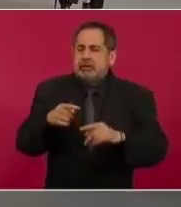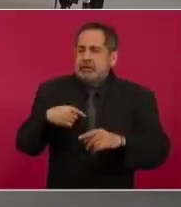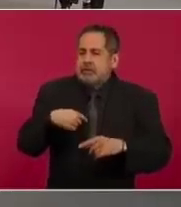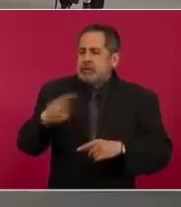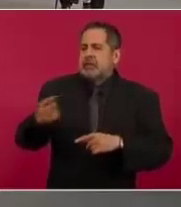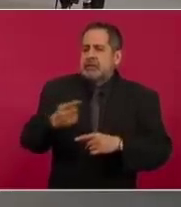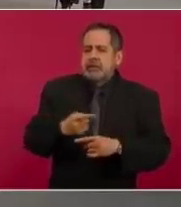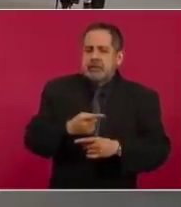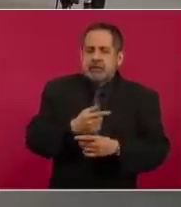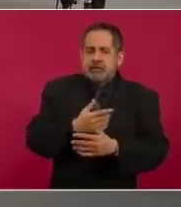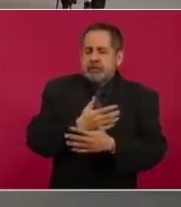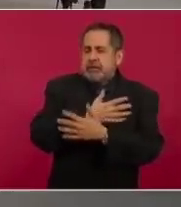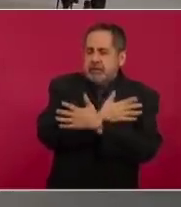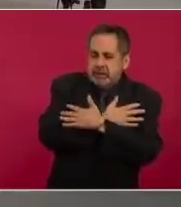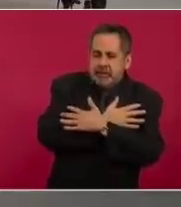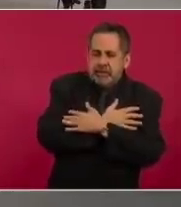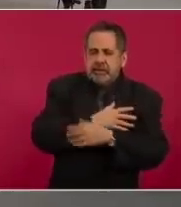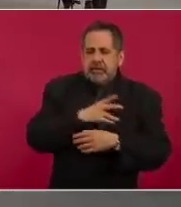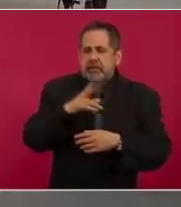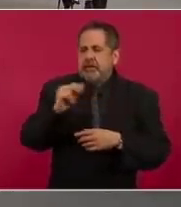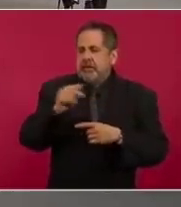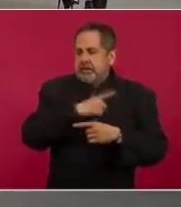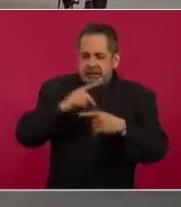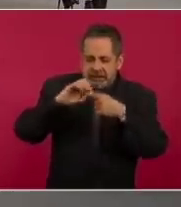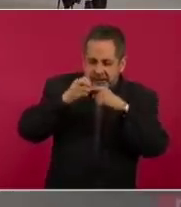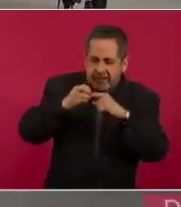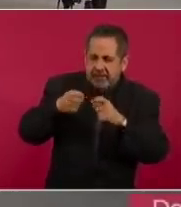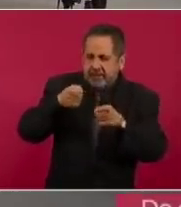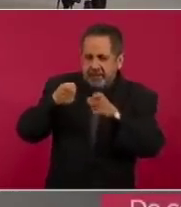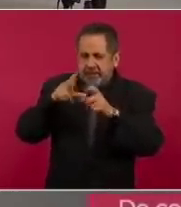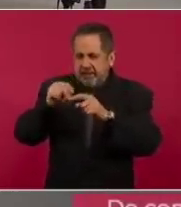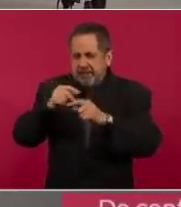abrazos, no balazos.